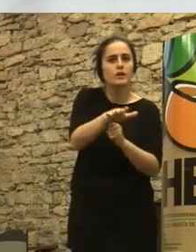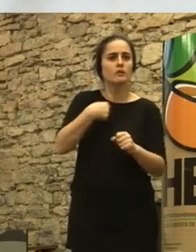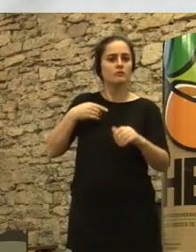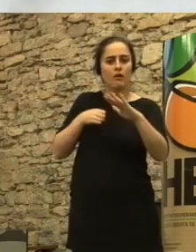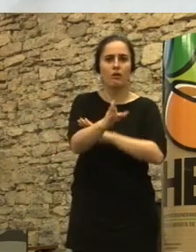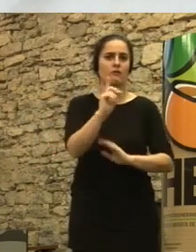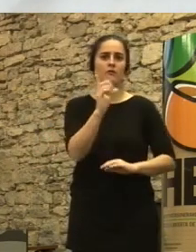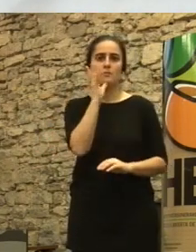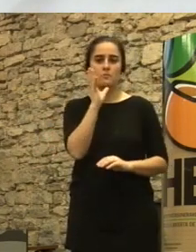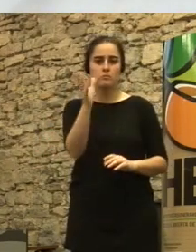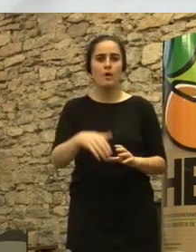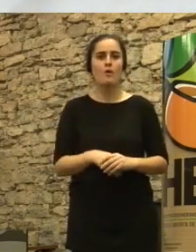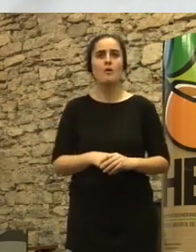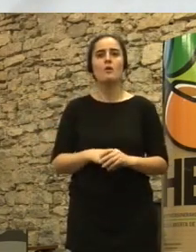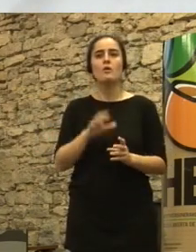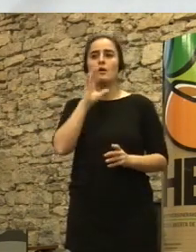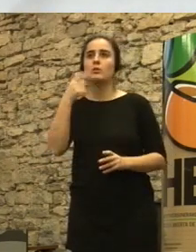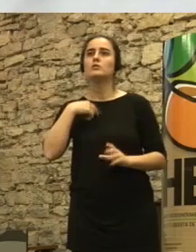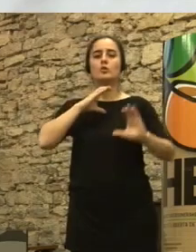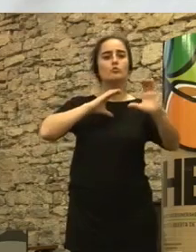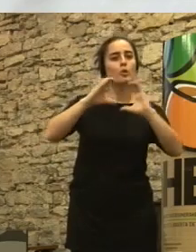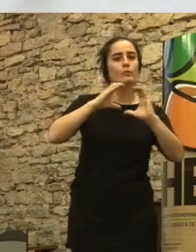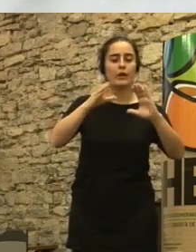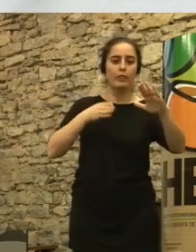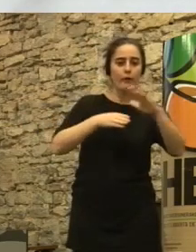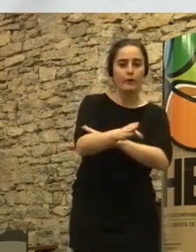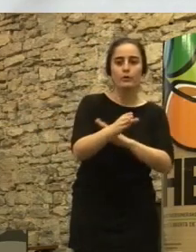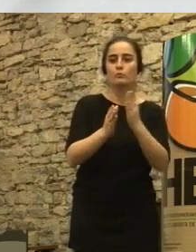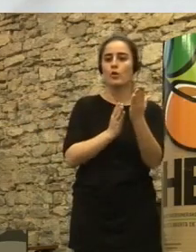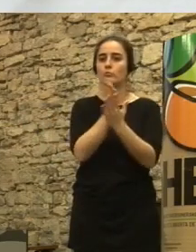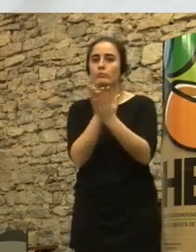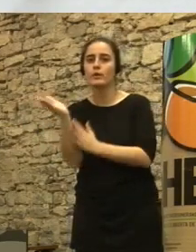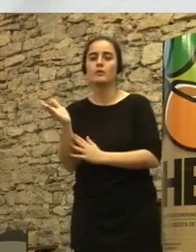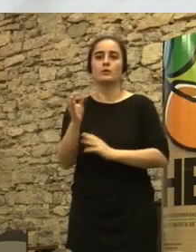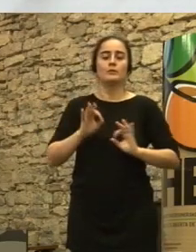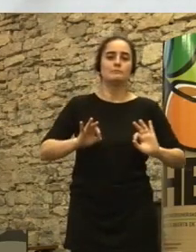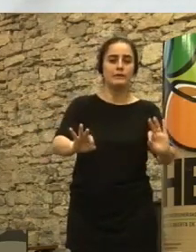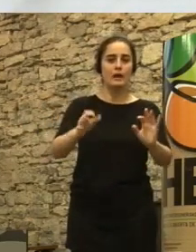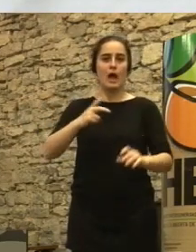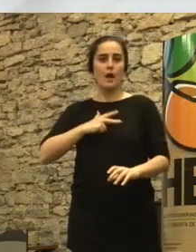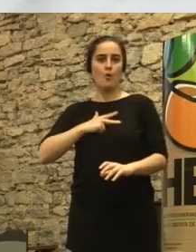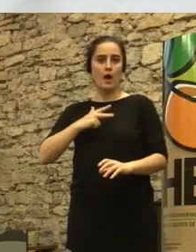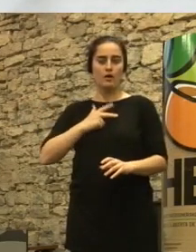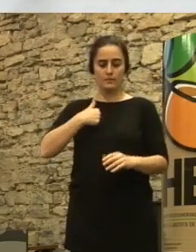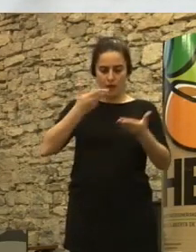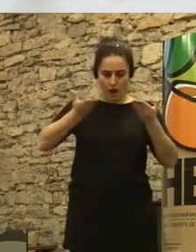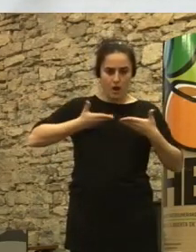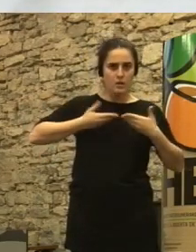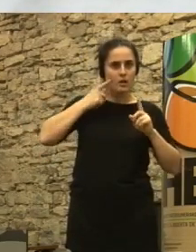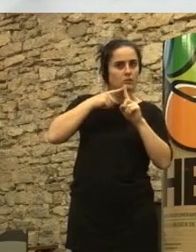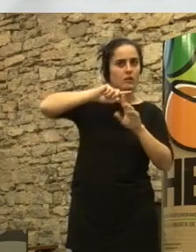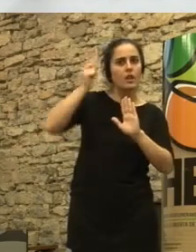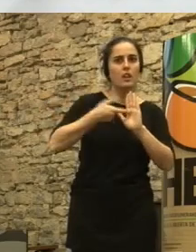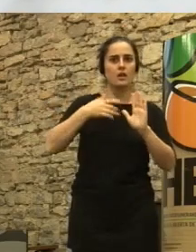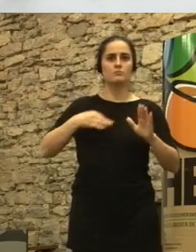acceso? ¿Por qué no tengo acceso en comunicación, medios y especialistas y abogados que me ayudan que las leyes sean leyes a